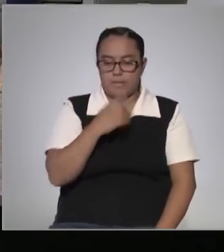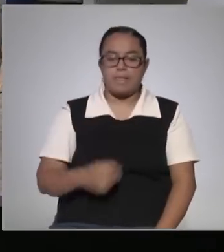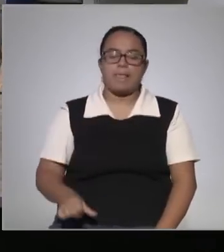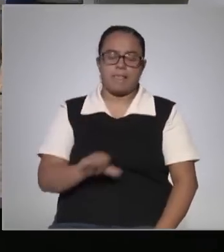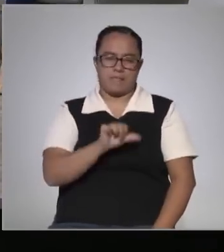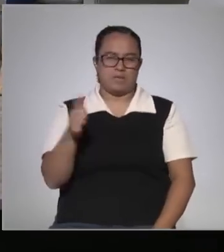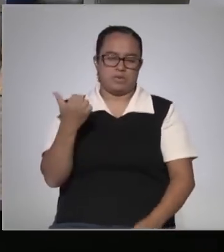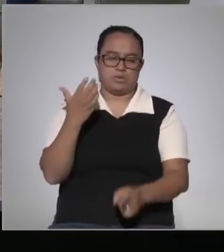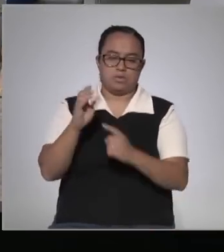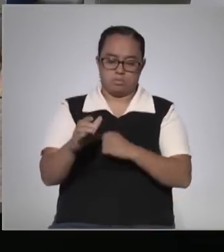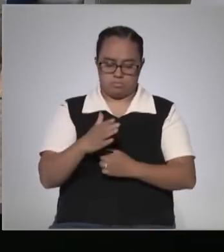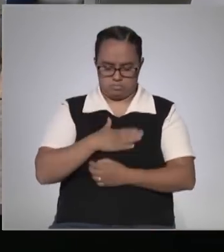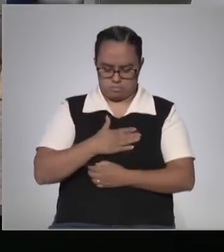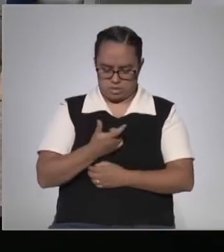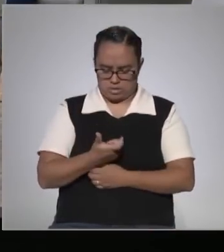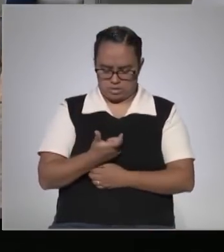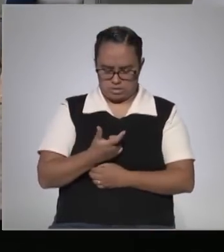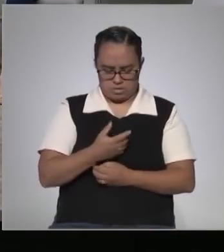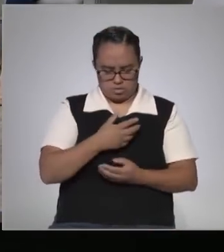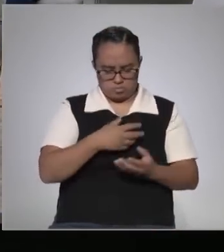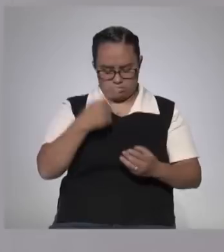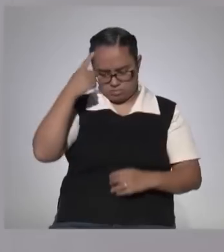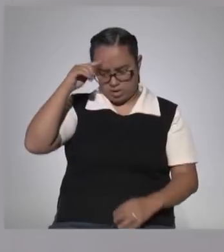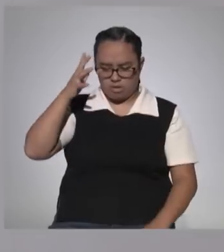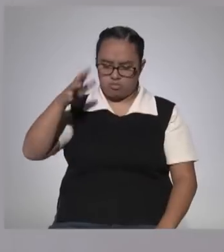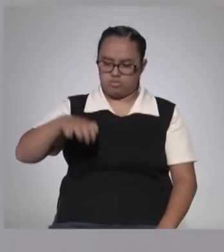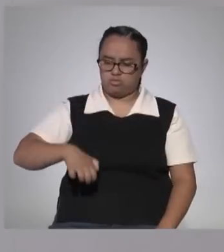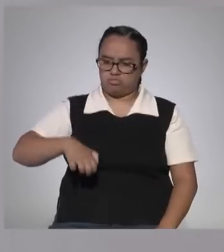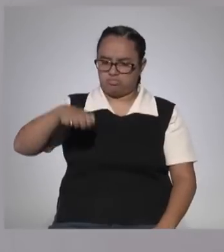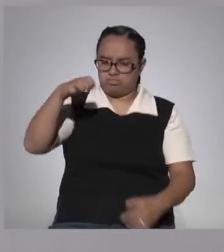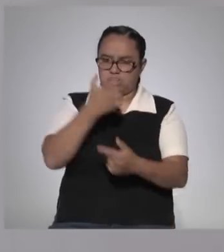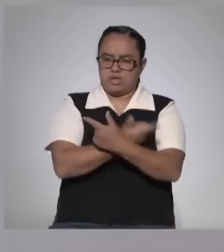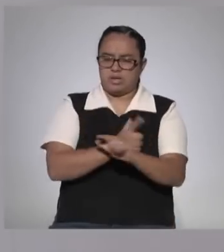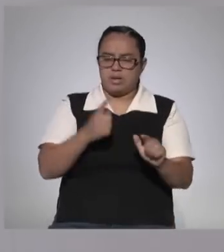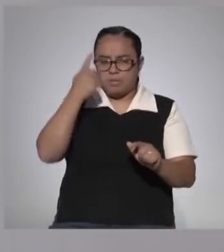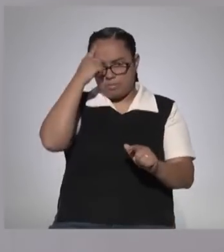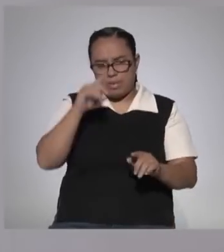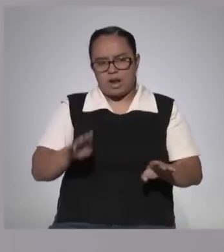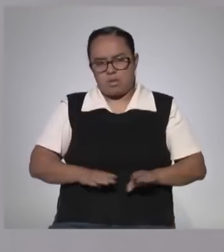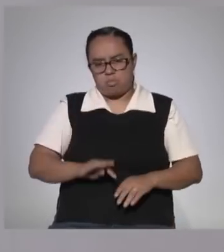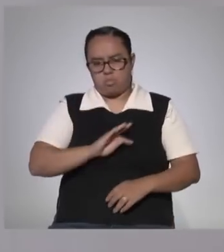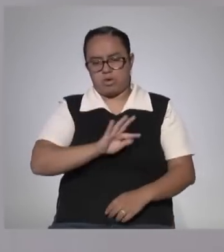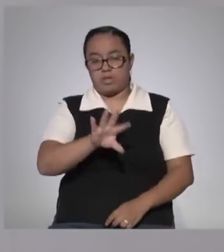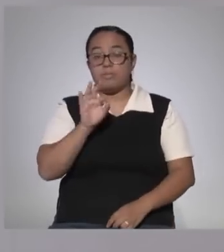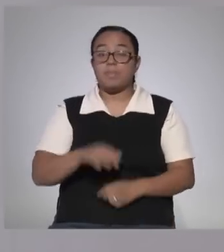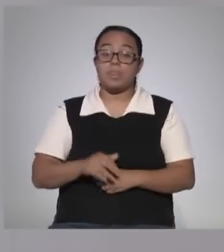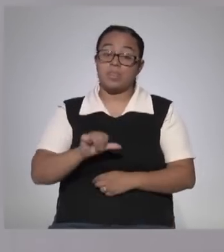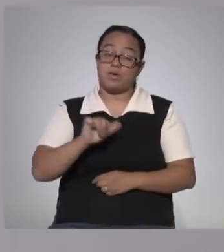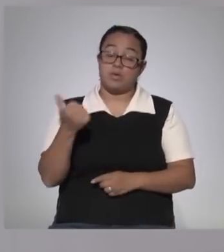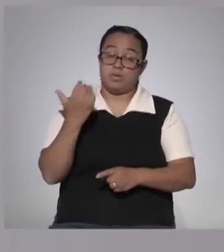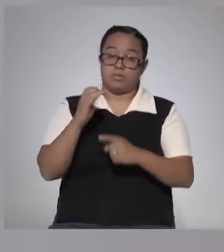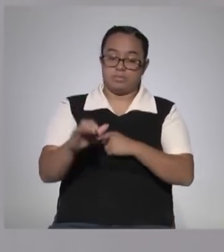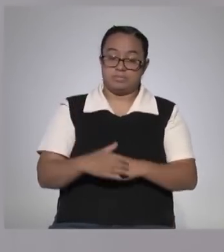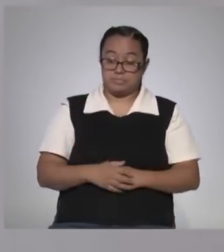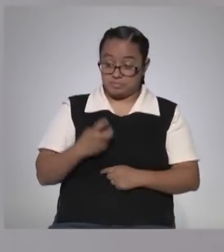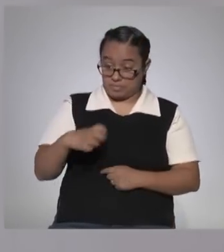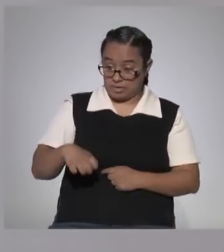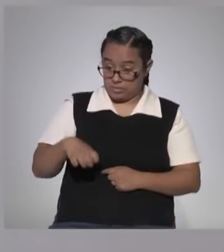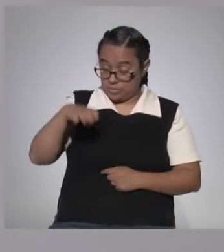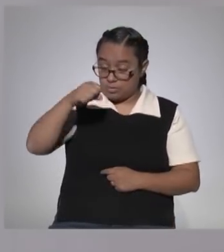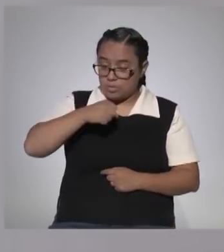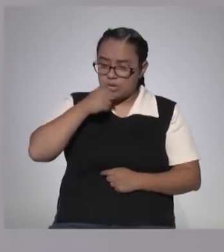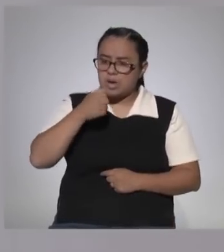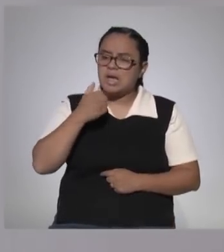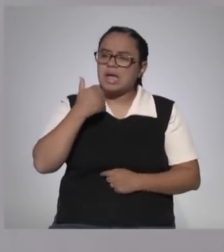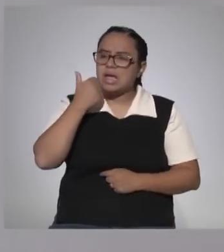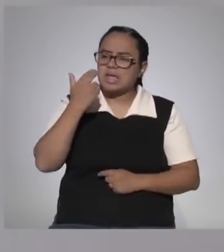propio dinero para tener una vejez libre y quizá una pareja? Francisco: yo creo que en la vejez ya uno busca más